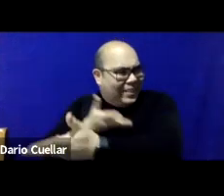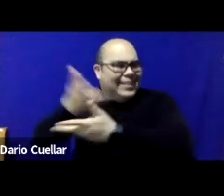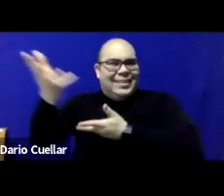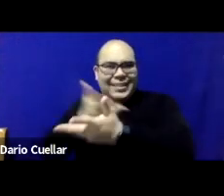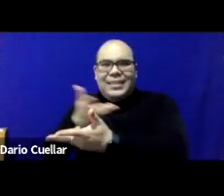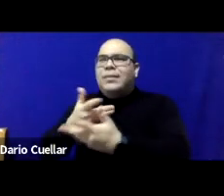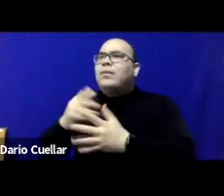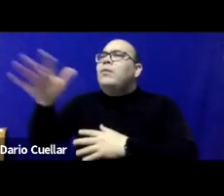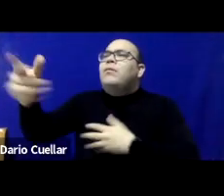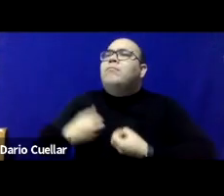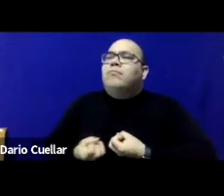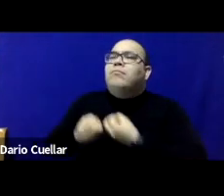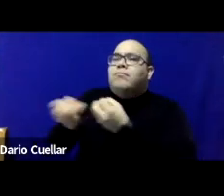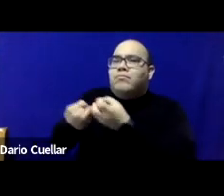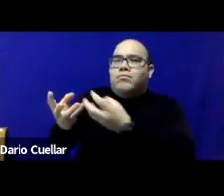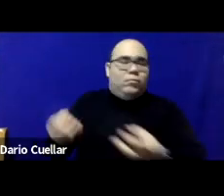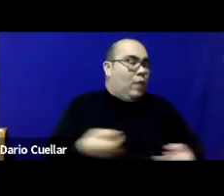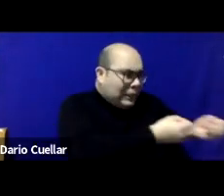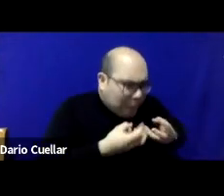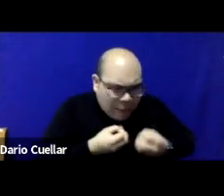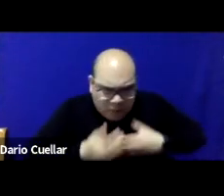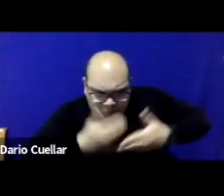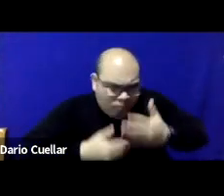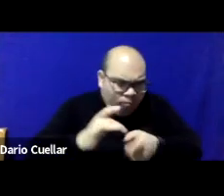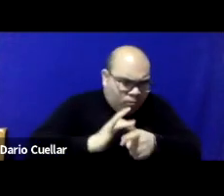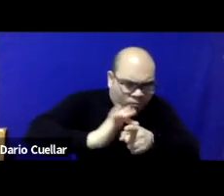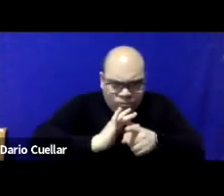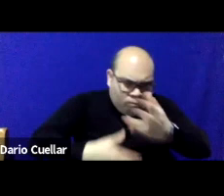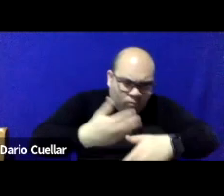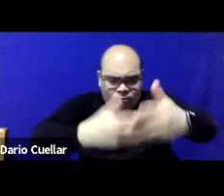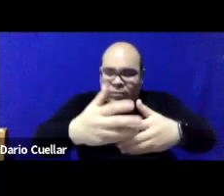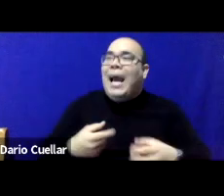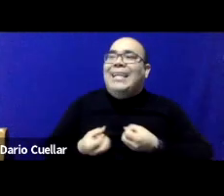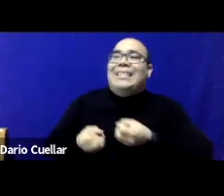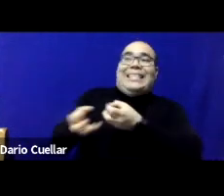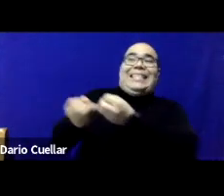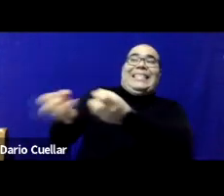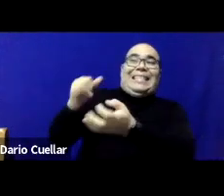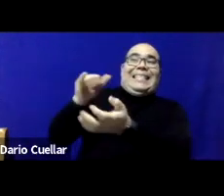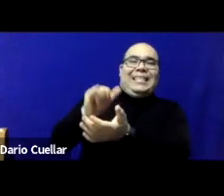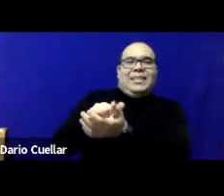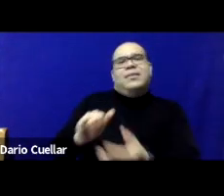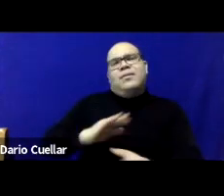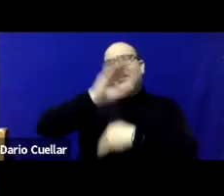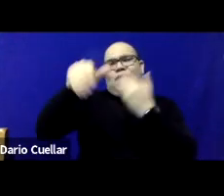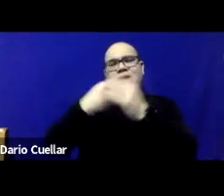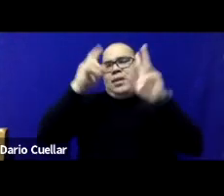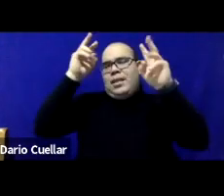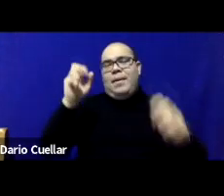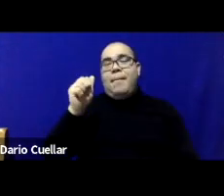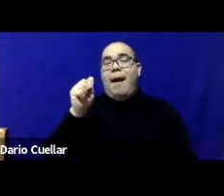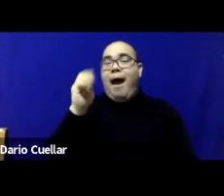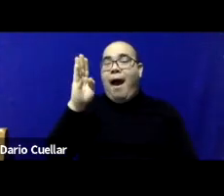puedo darles para que ustedes puedan también aplicar en el aula. Todo lo que es ABA, que son